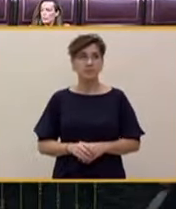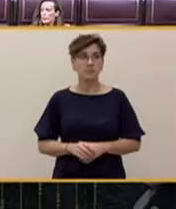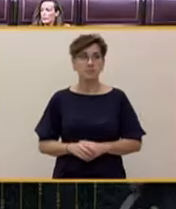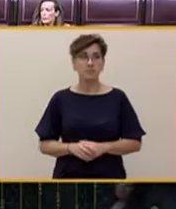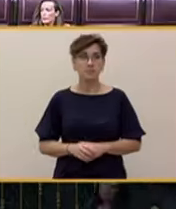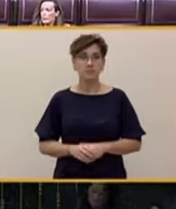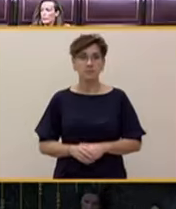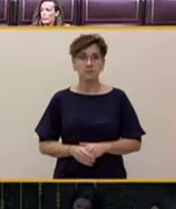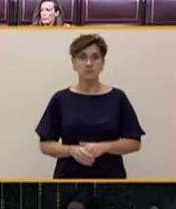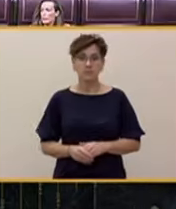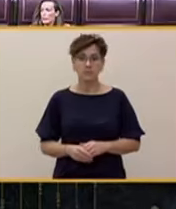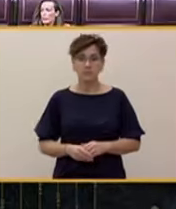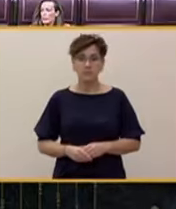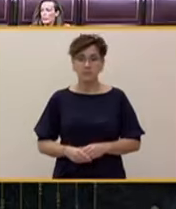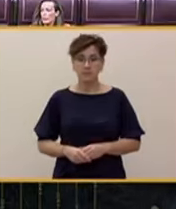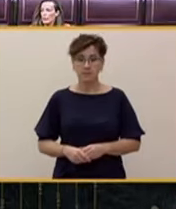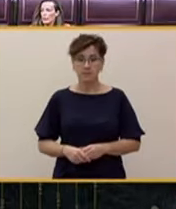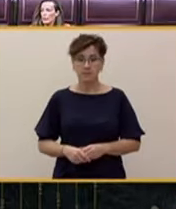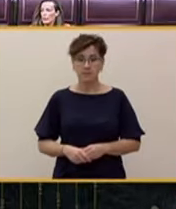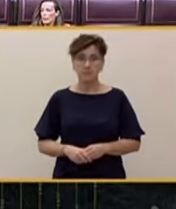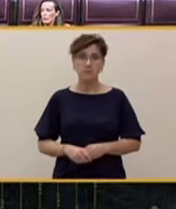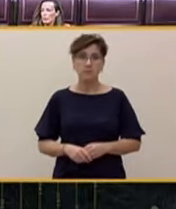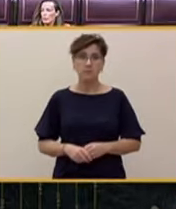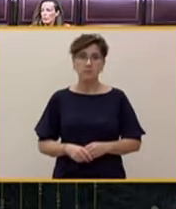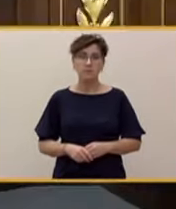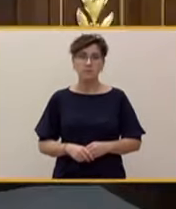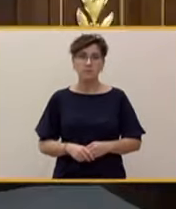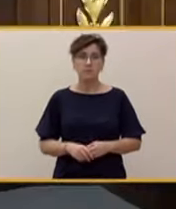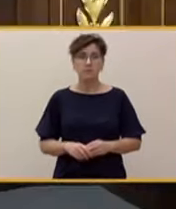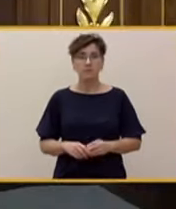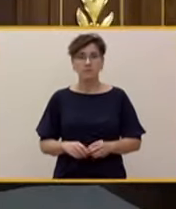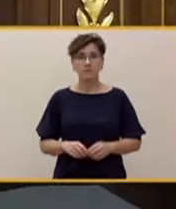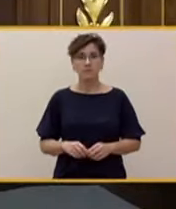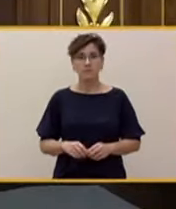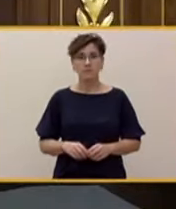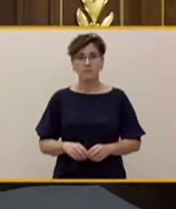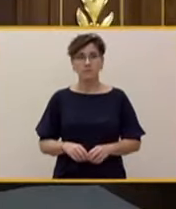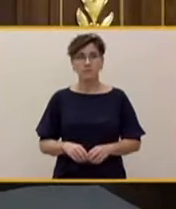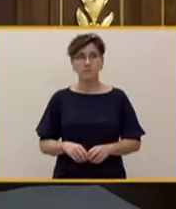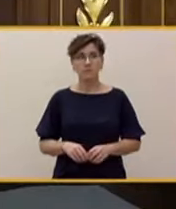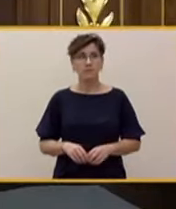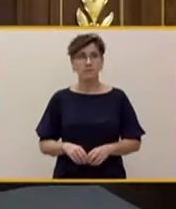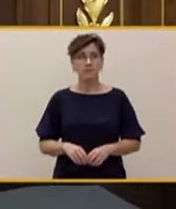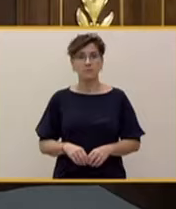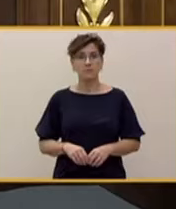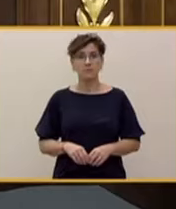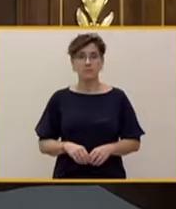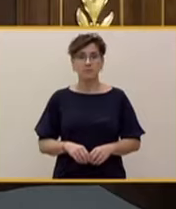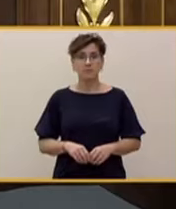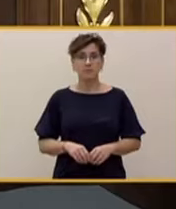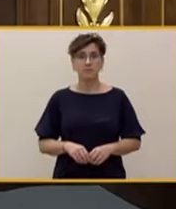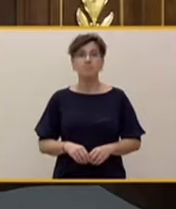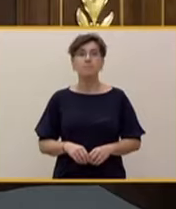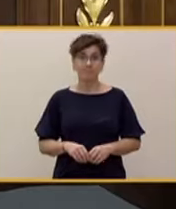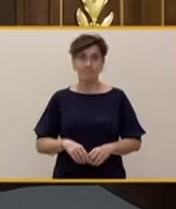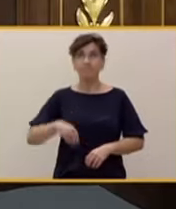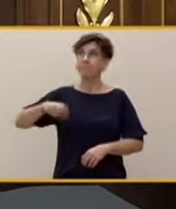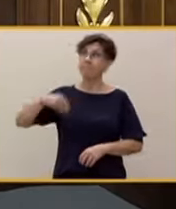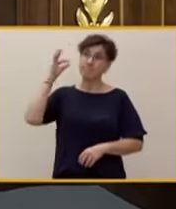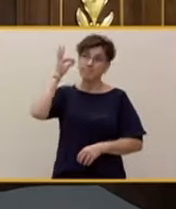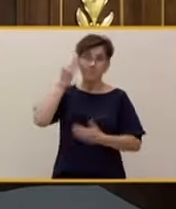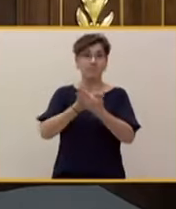Cosas, pero sobre migración ya hemos hablado mucho, puedo decir, pero a mí lo que me ha chocado es la intervención de otro